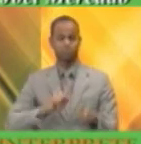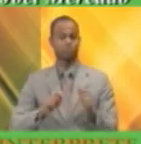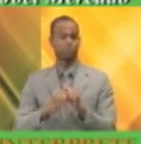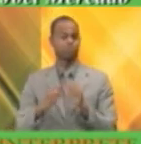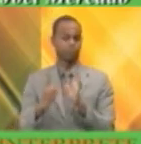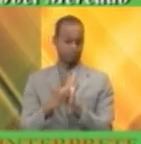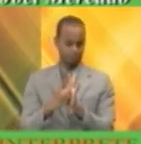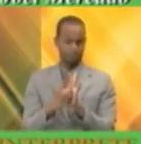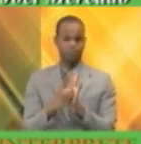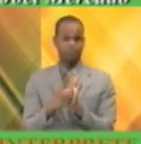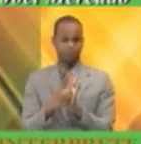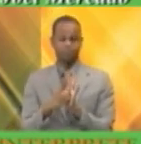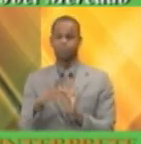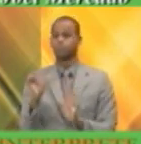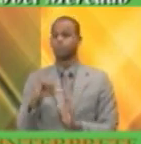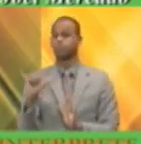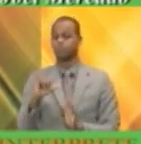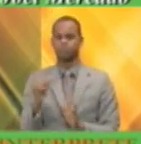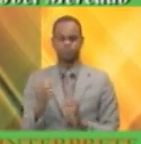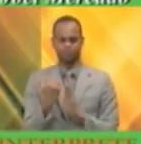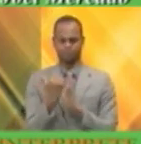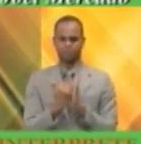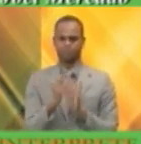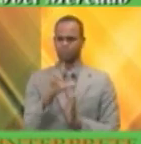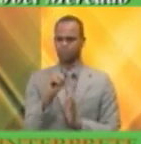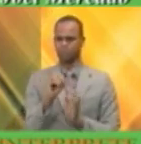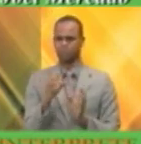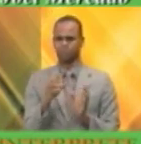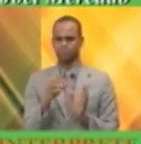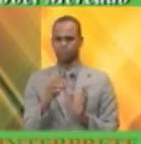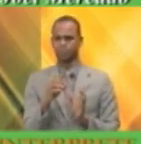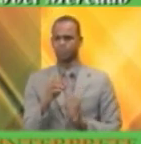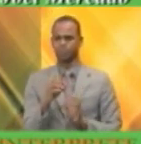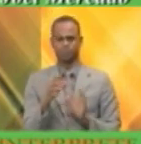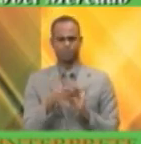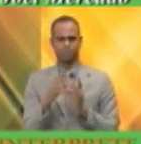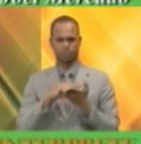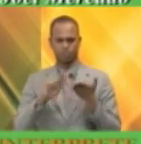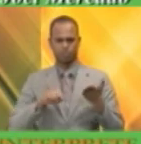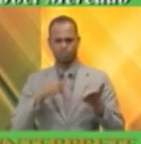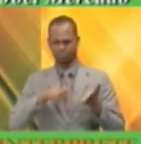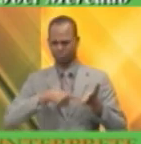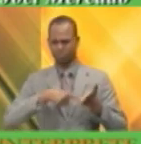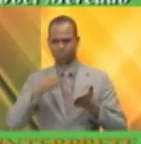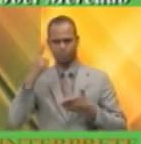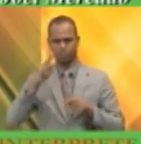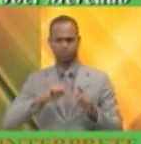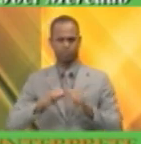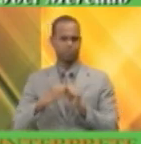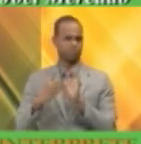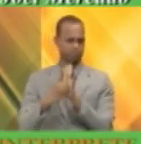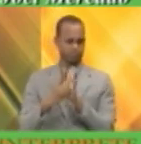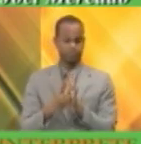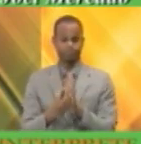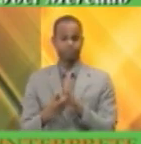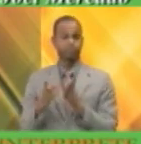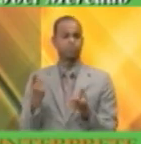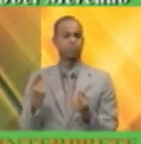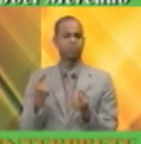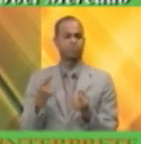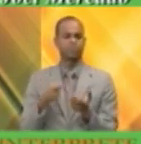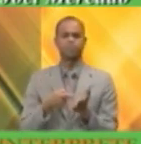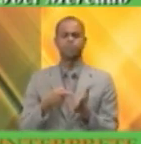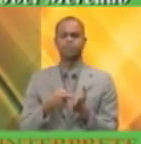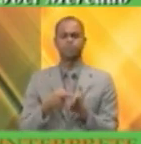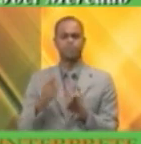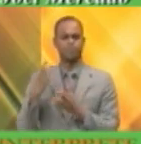discapacidad, igual que el artículo 30 de la Convención por los Derechos de la Persona con Discapacidad plantea la responsabilidad del Estado en